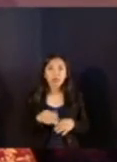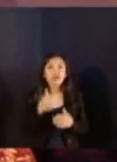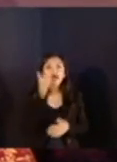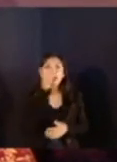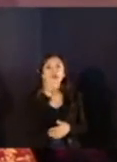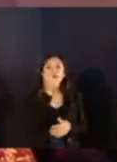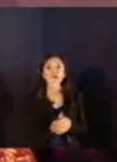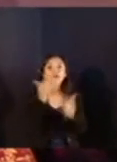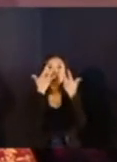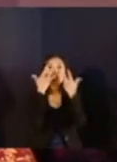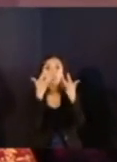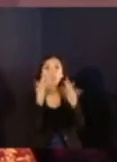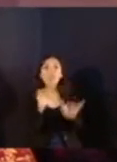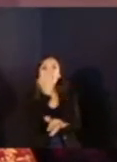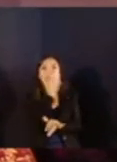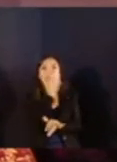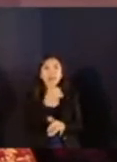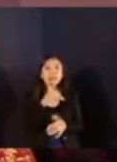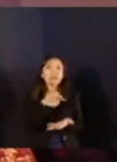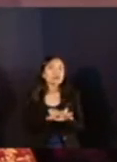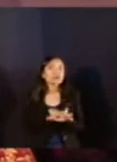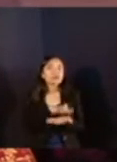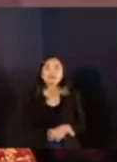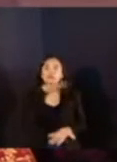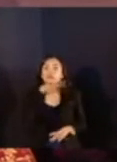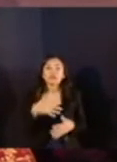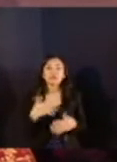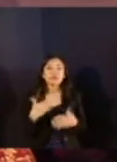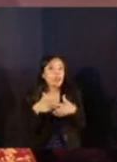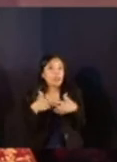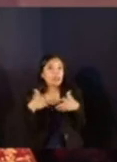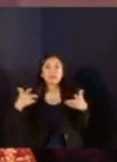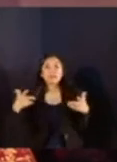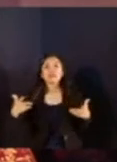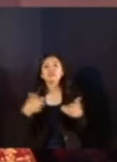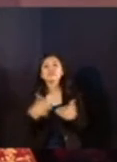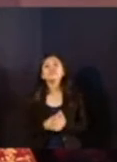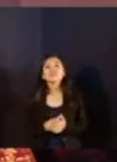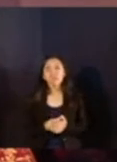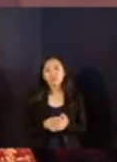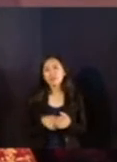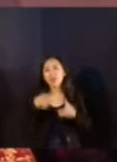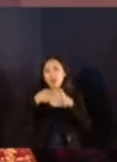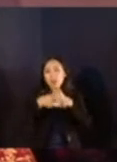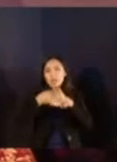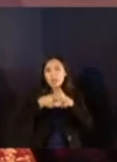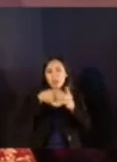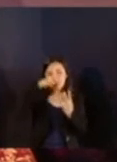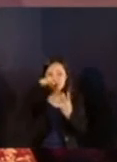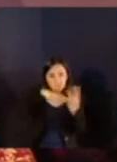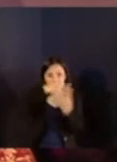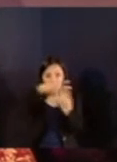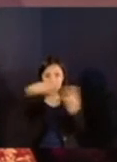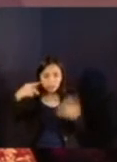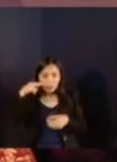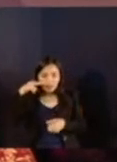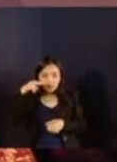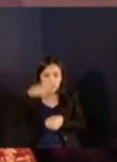en estadísticas, quien llega a culminar una licenciatura en